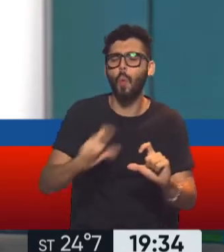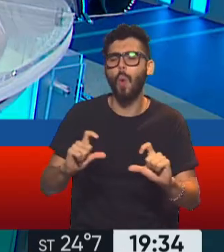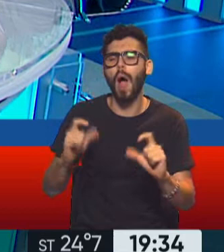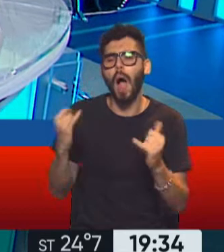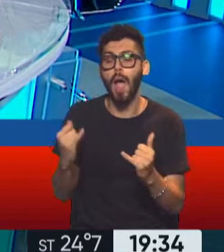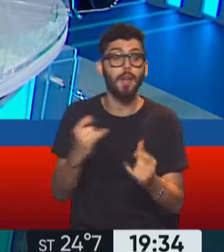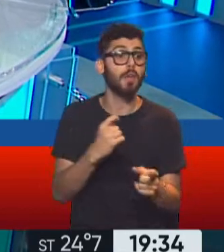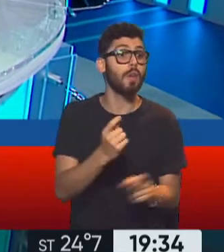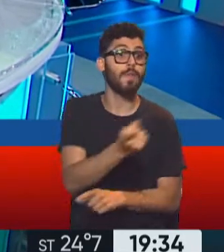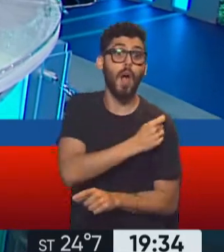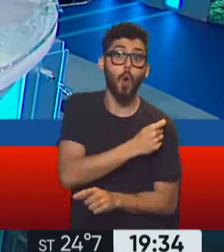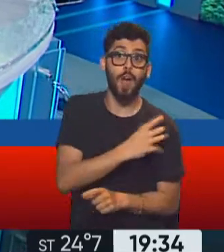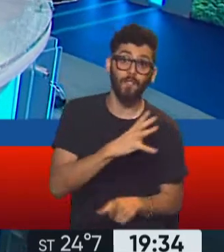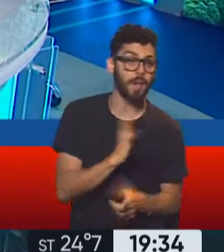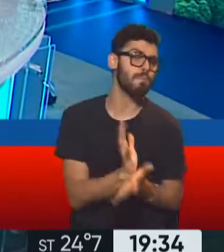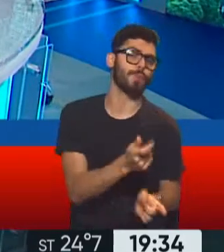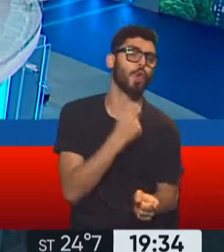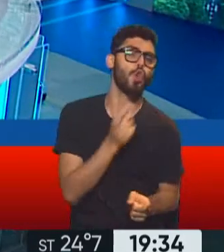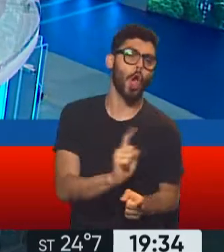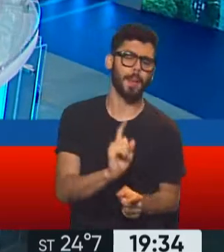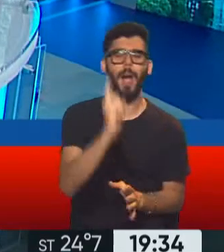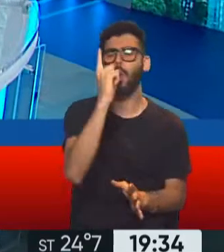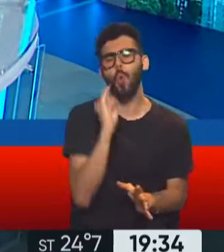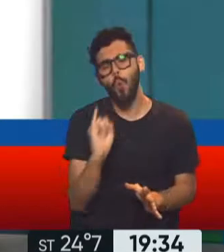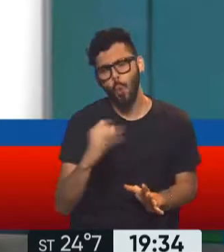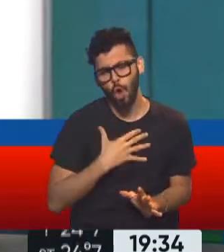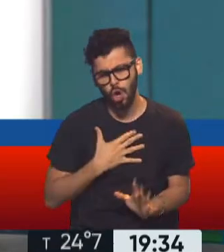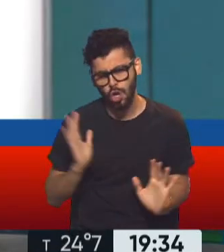porque eso, no quiere. Hay que decirlo. Vamos a un comentario, ¿sí?